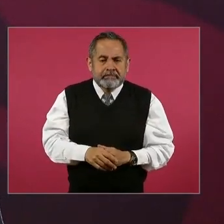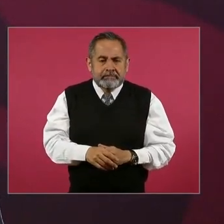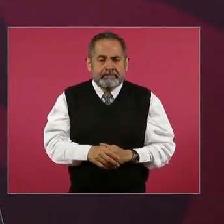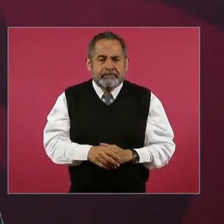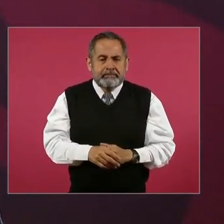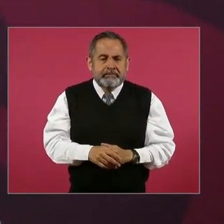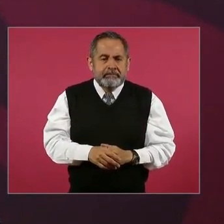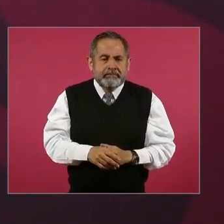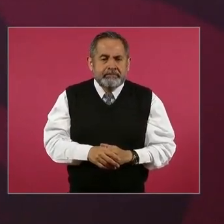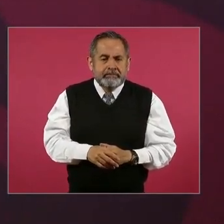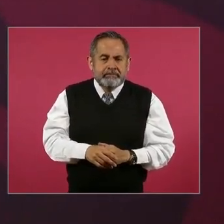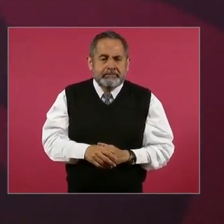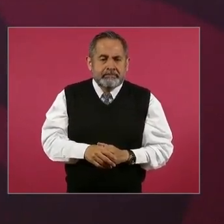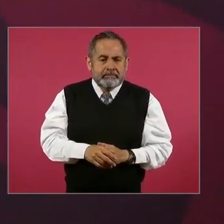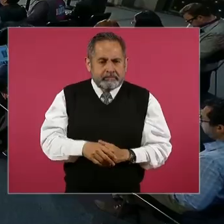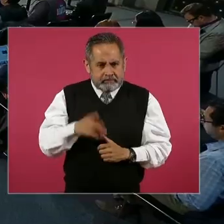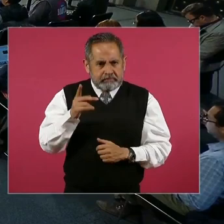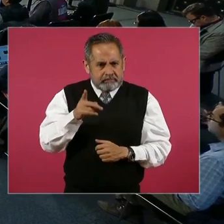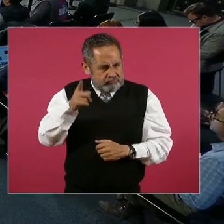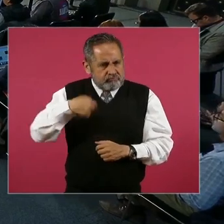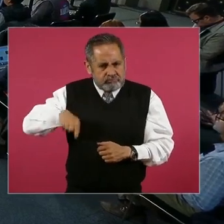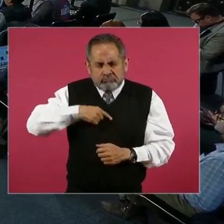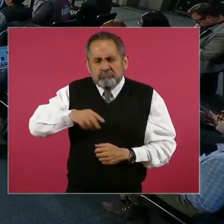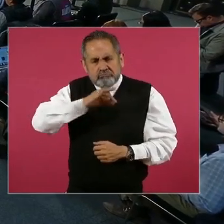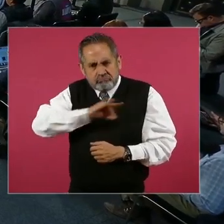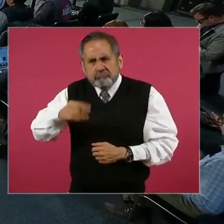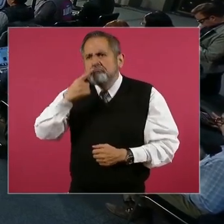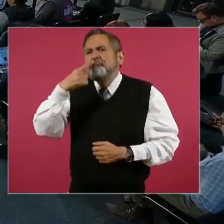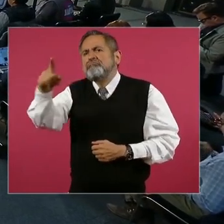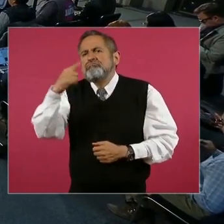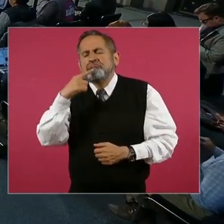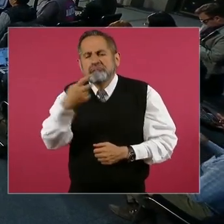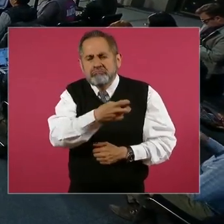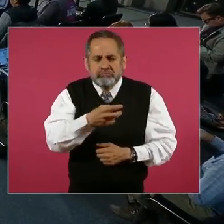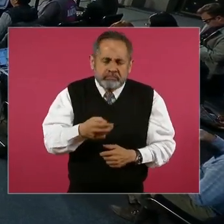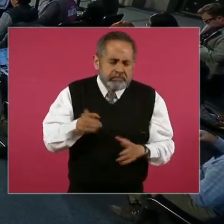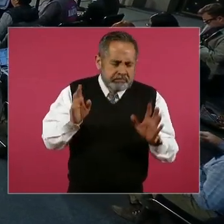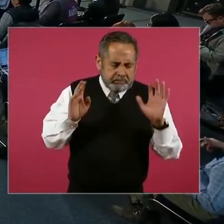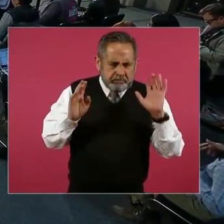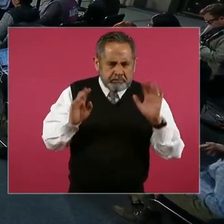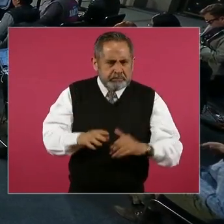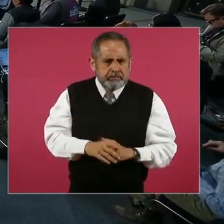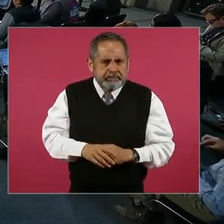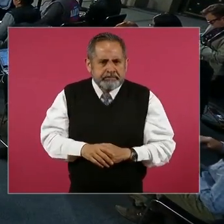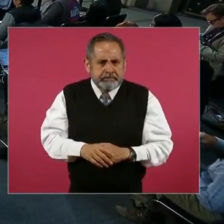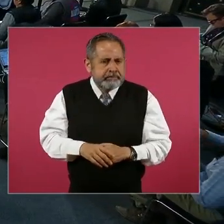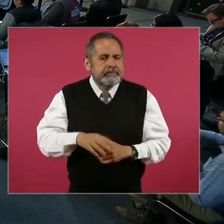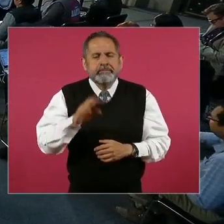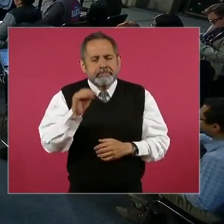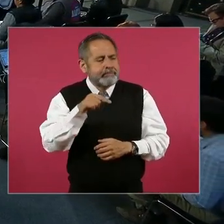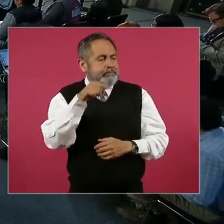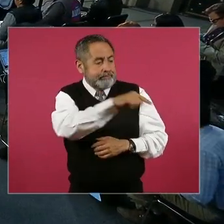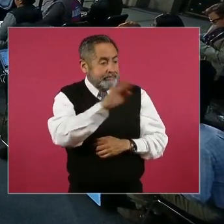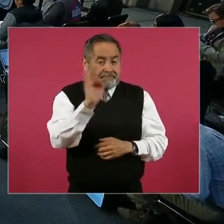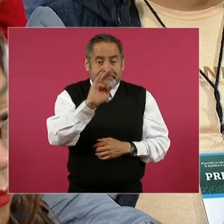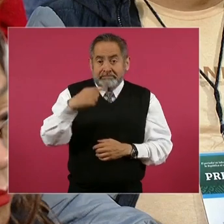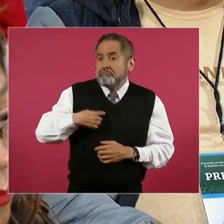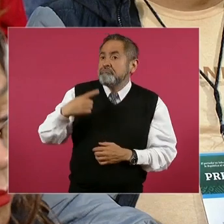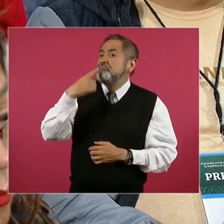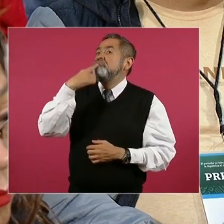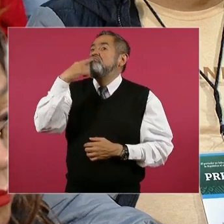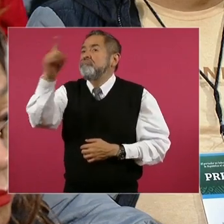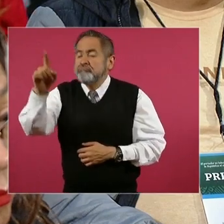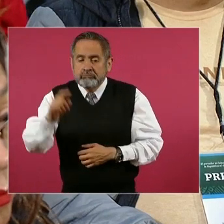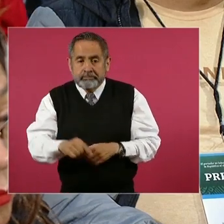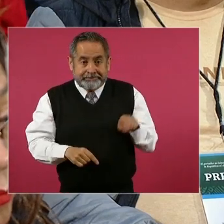web pero se pudo haber hecho pero claro iban a decir los